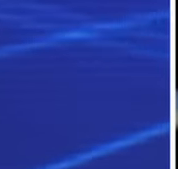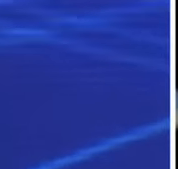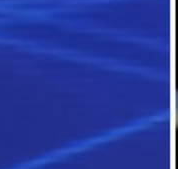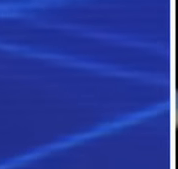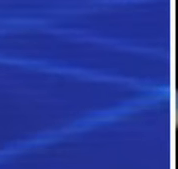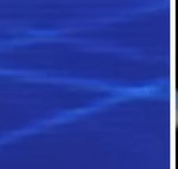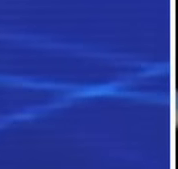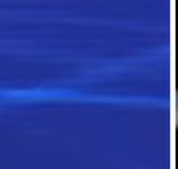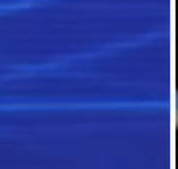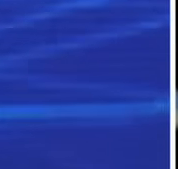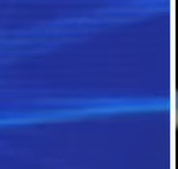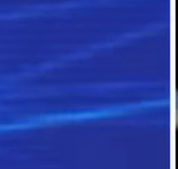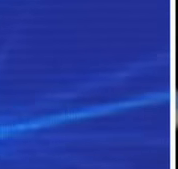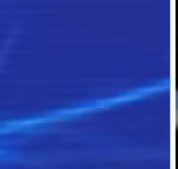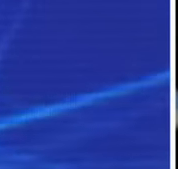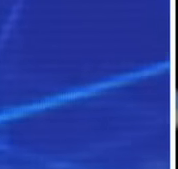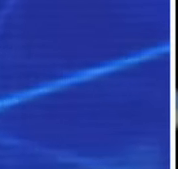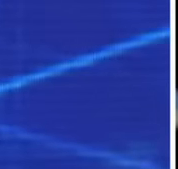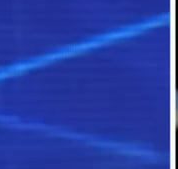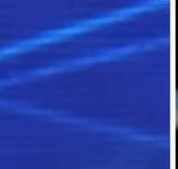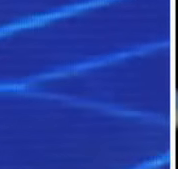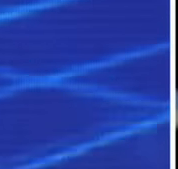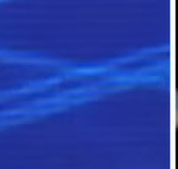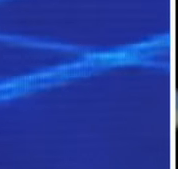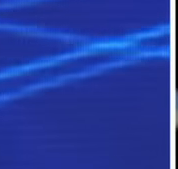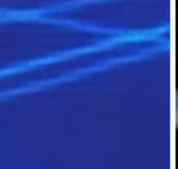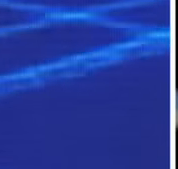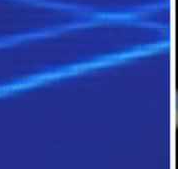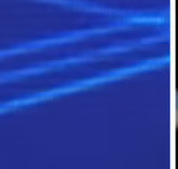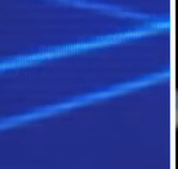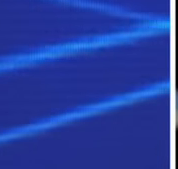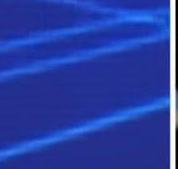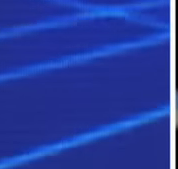que, cómo iba a salir la votación.